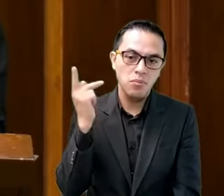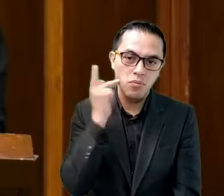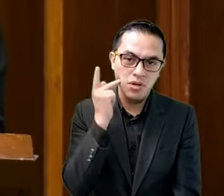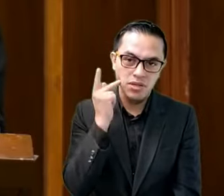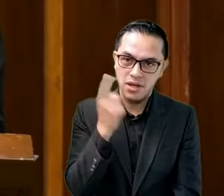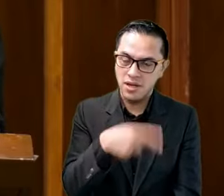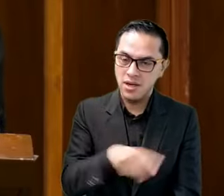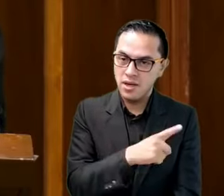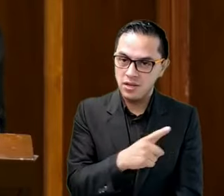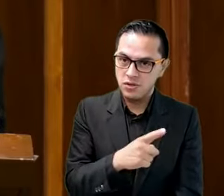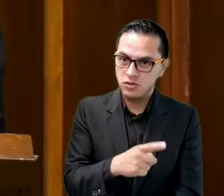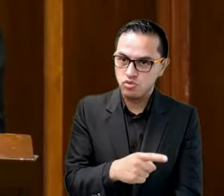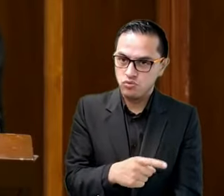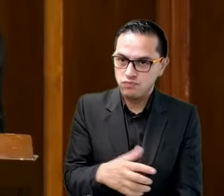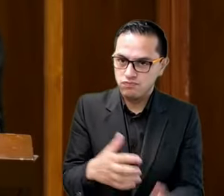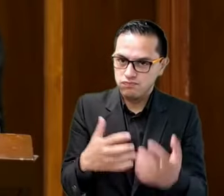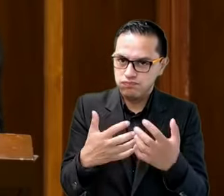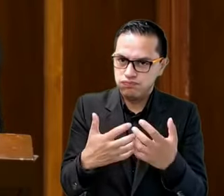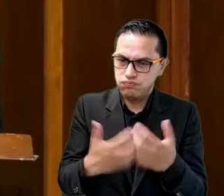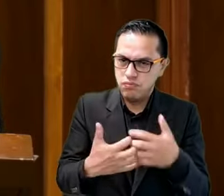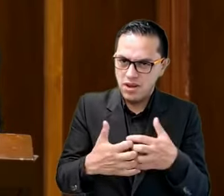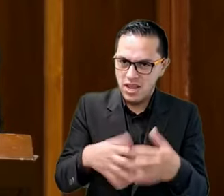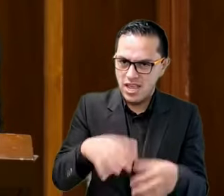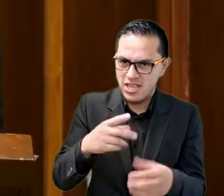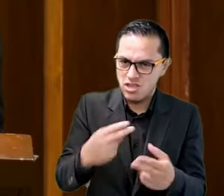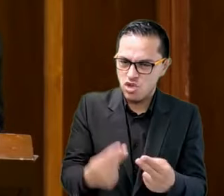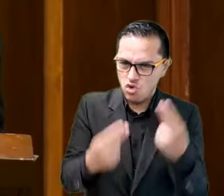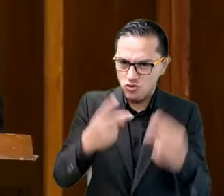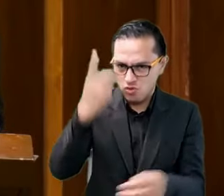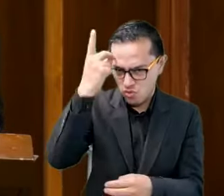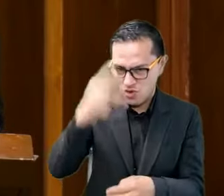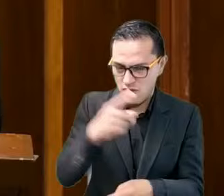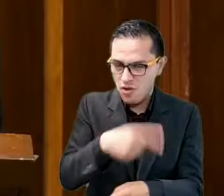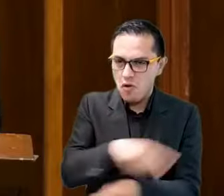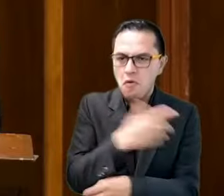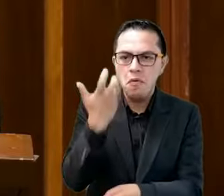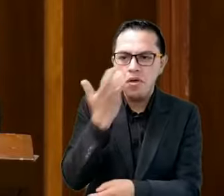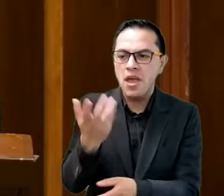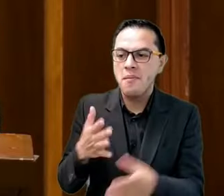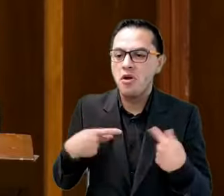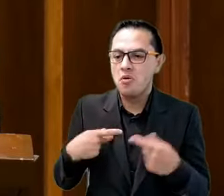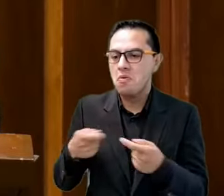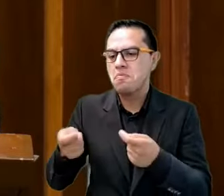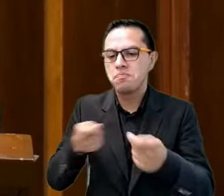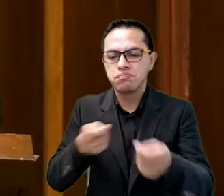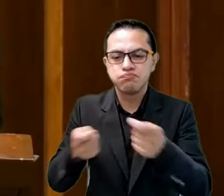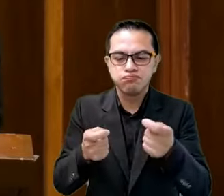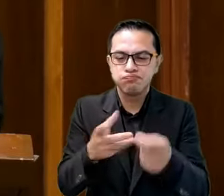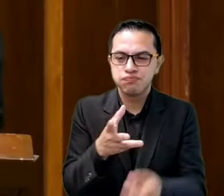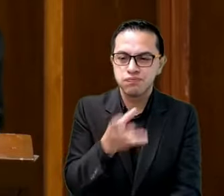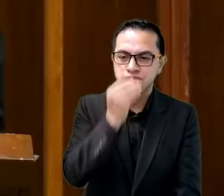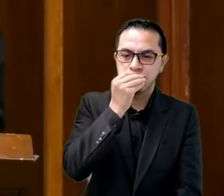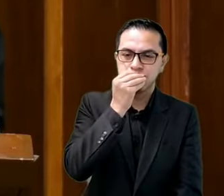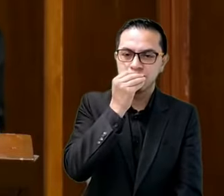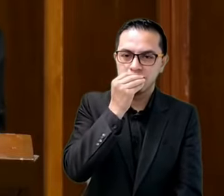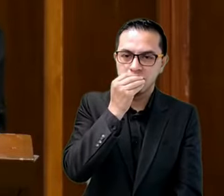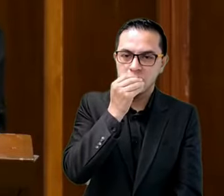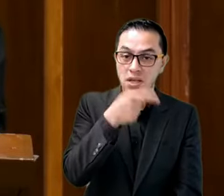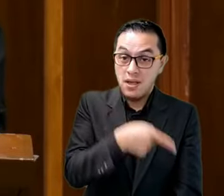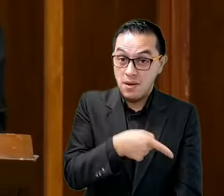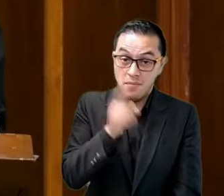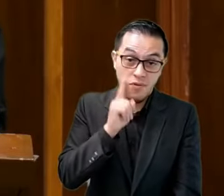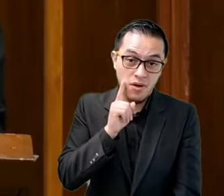intentado por décadas silenciar Las voces del pueblo ifigenia defendió la apertura